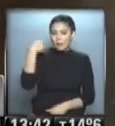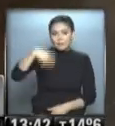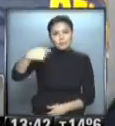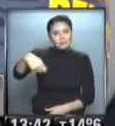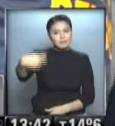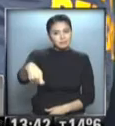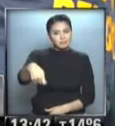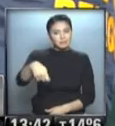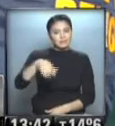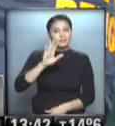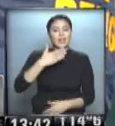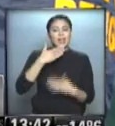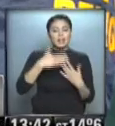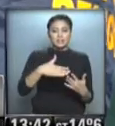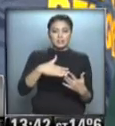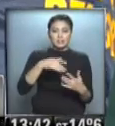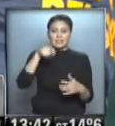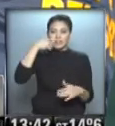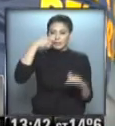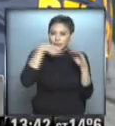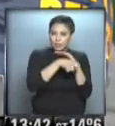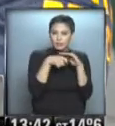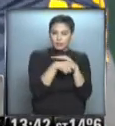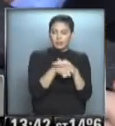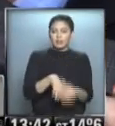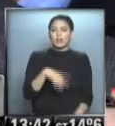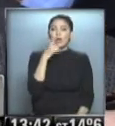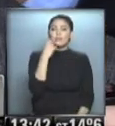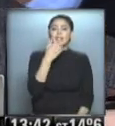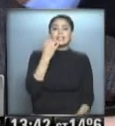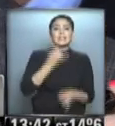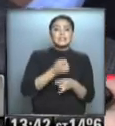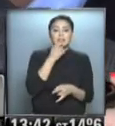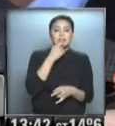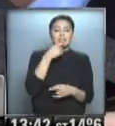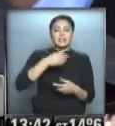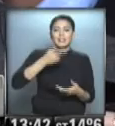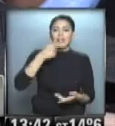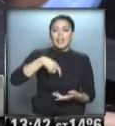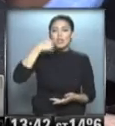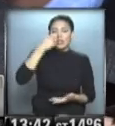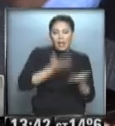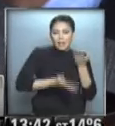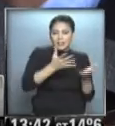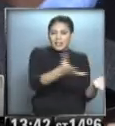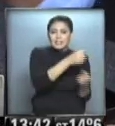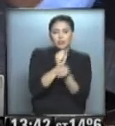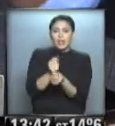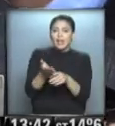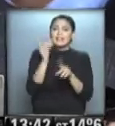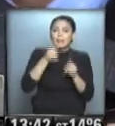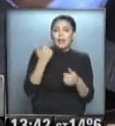y hacía su actividad financiera a través del narcotráfico. Cada vez que se secuestra esta cantidad de drogas, atrás de las drogas hay